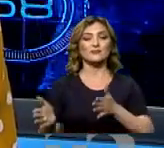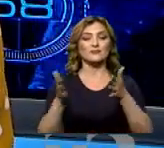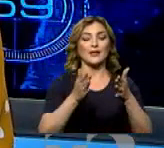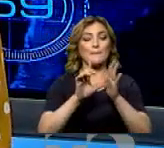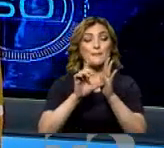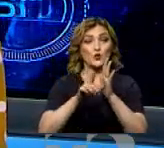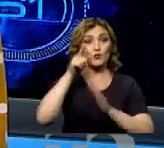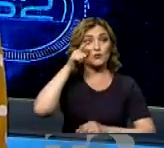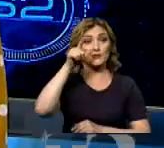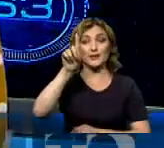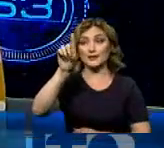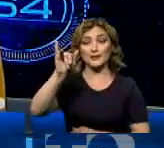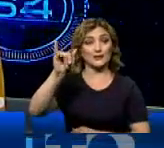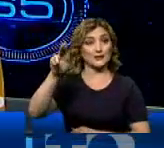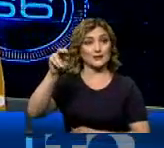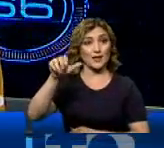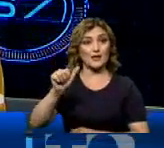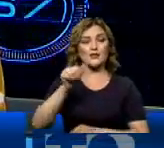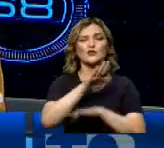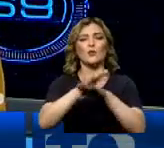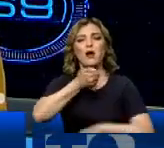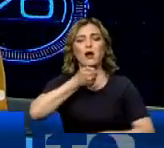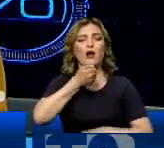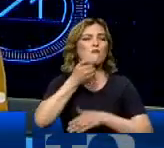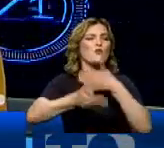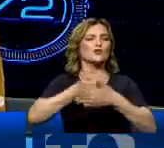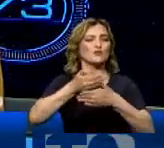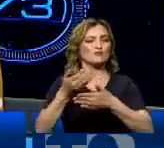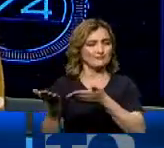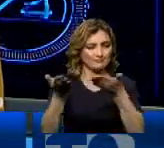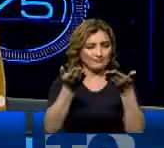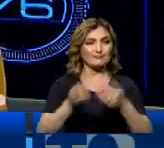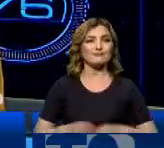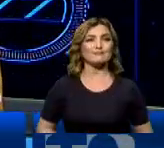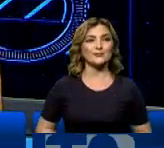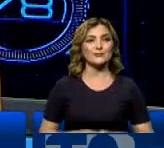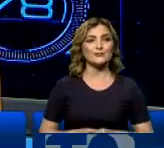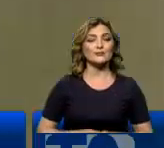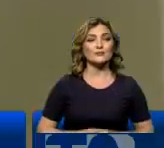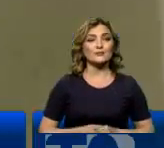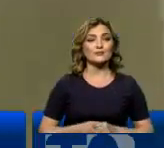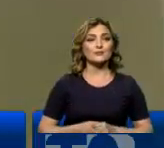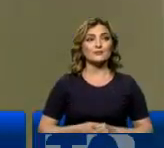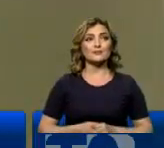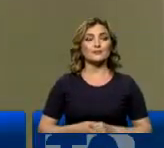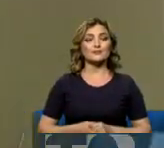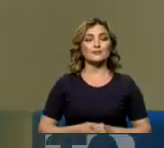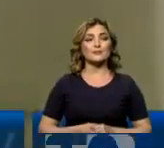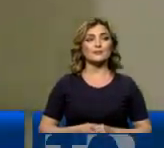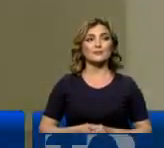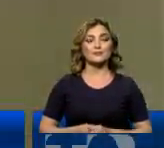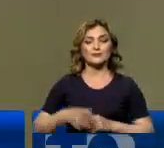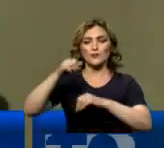contados minutos, la fiscal general Diana Salazar se pronunció sobre el proceso. Esto es parte de lo que dijo. En la cúspide de